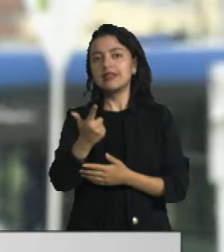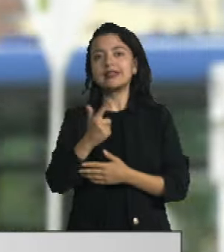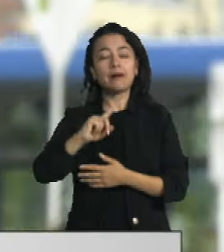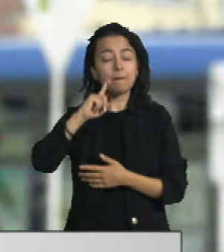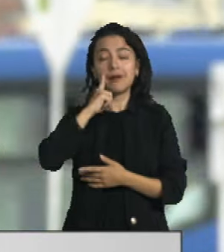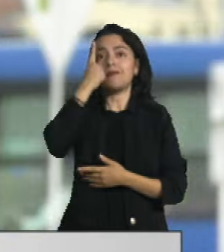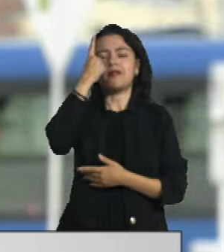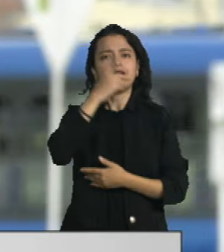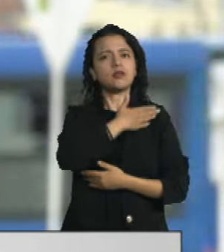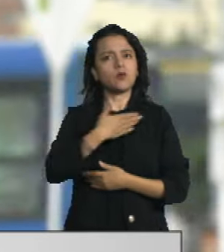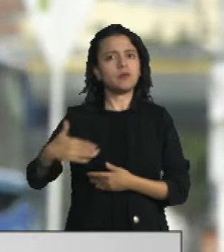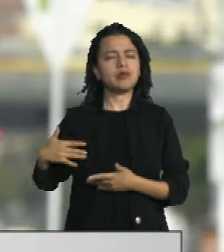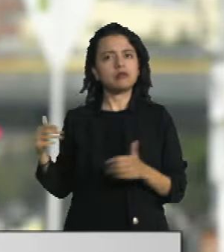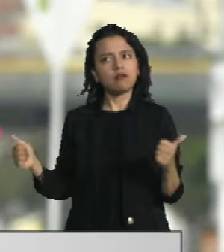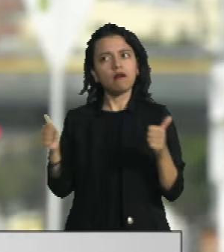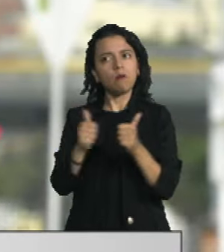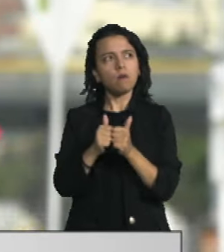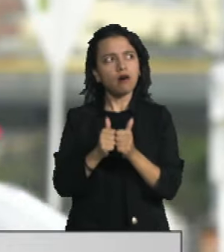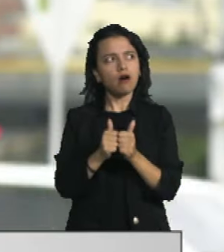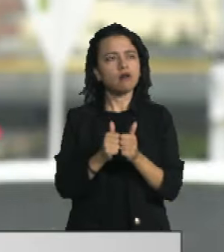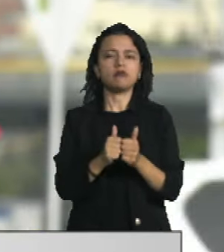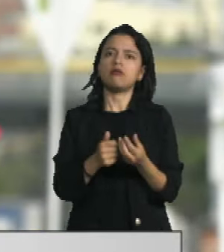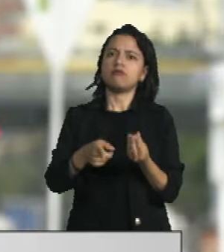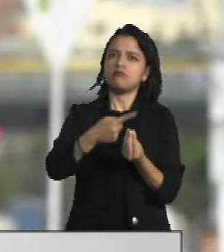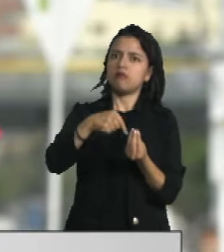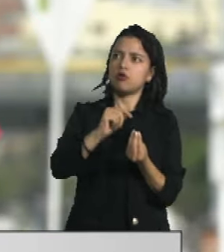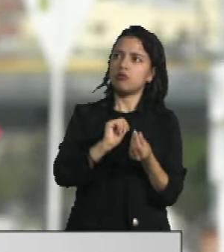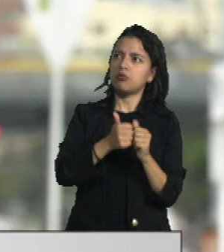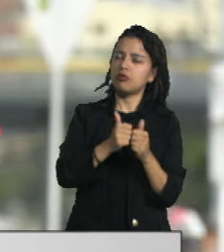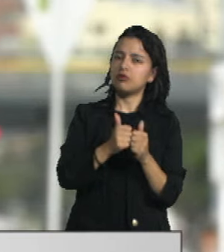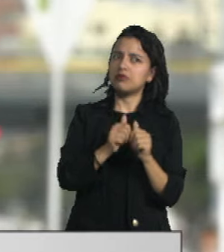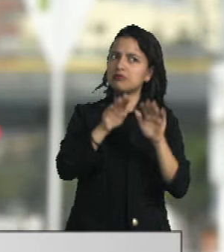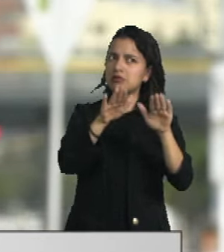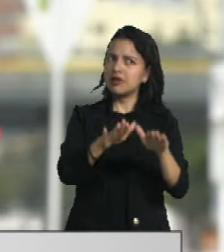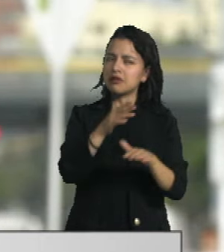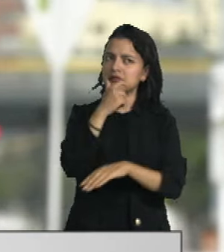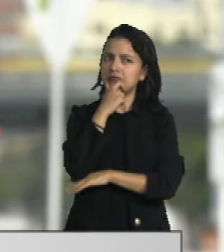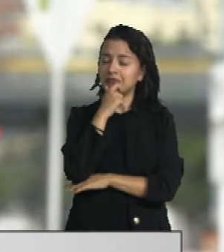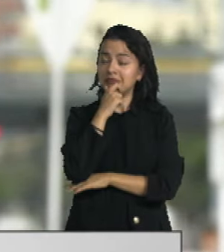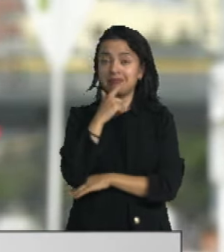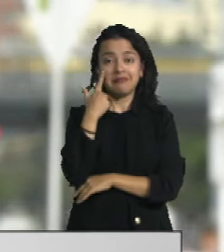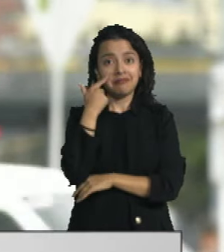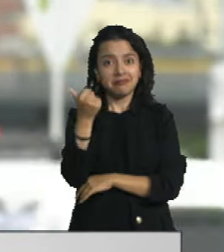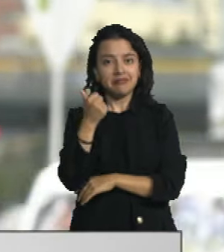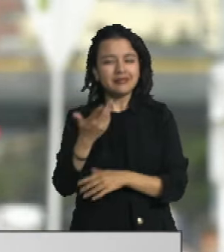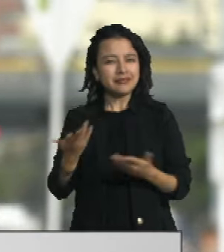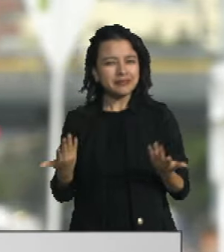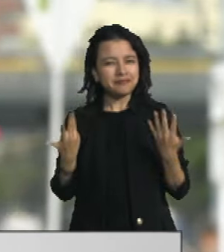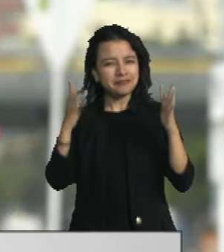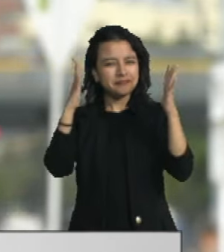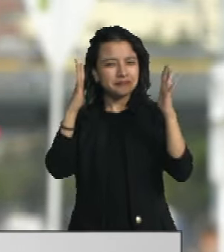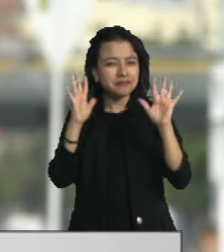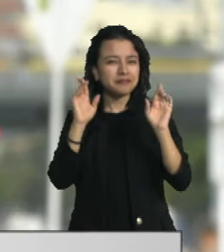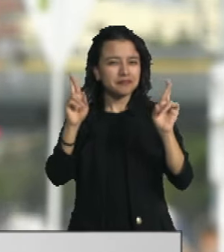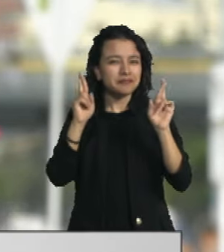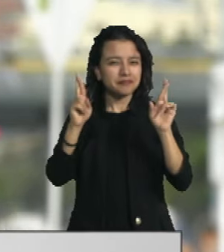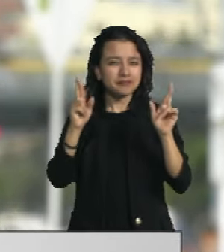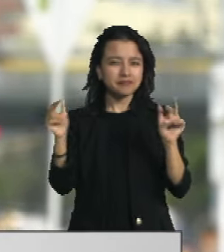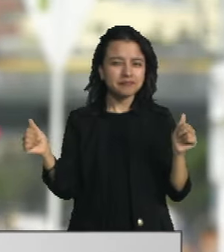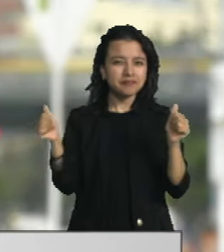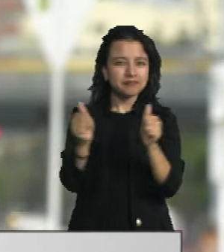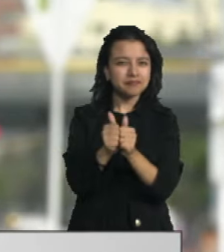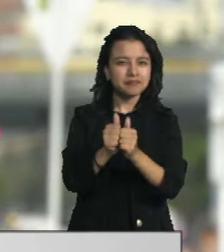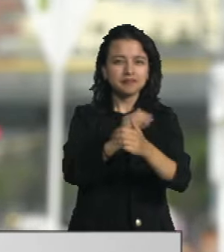presidente en funciones acompaña a una delegación olímpica. Se espera que el viernes el presidente participe en la inauguración junto a su homólogo